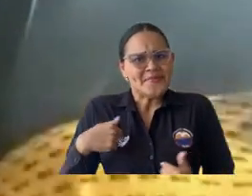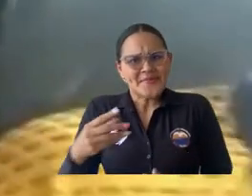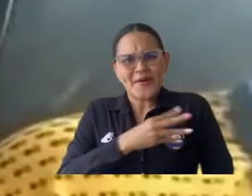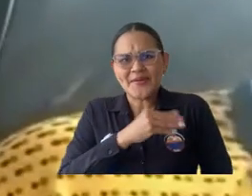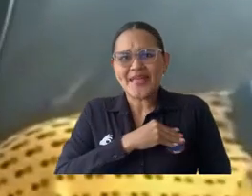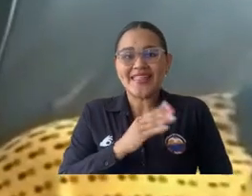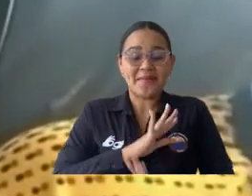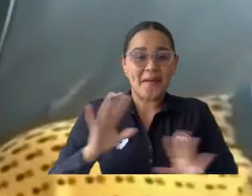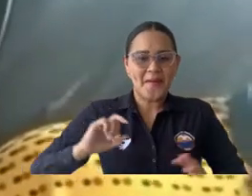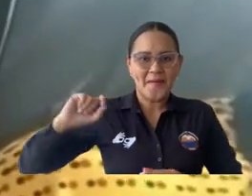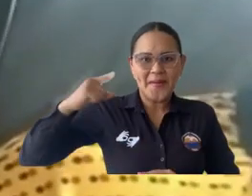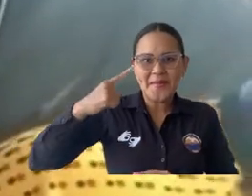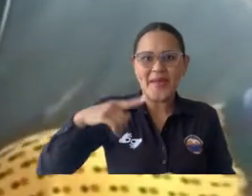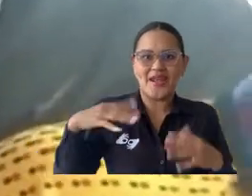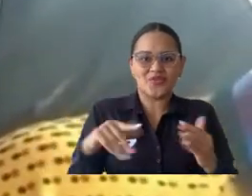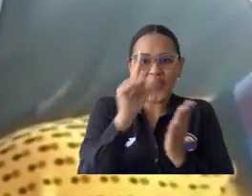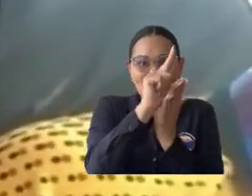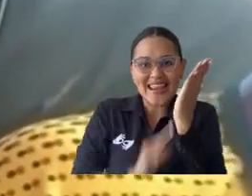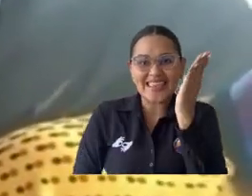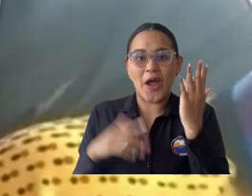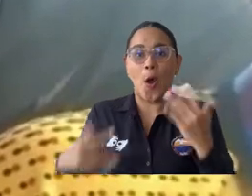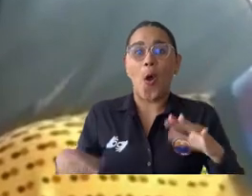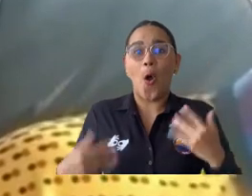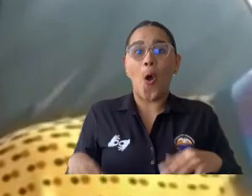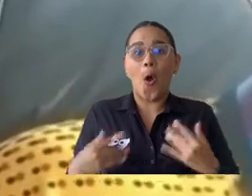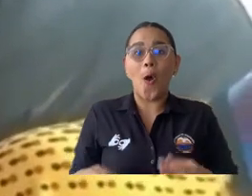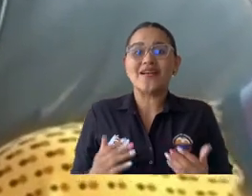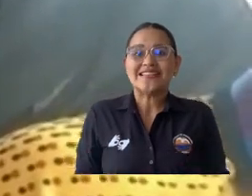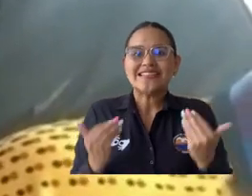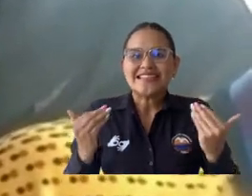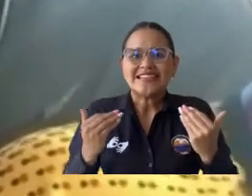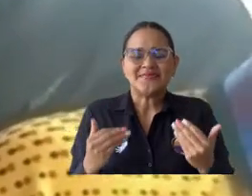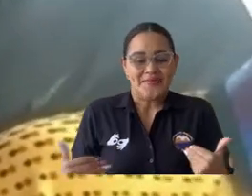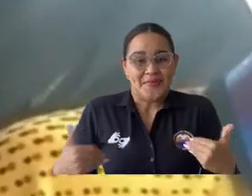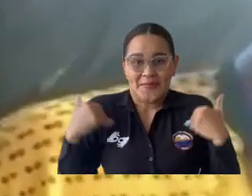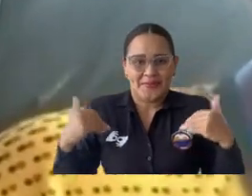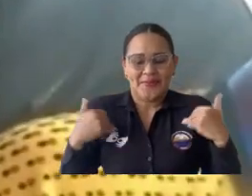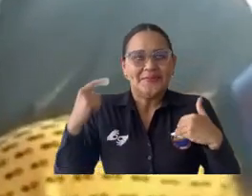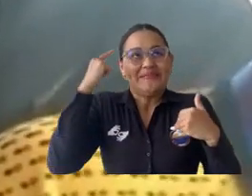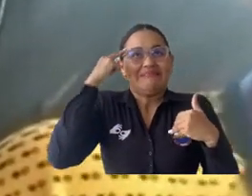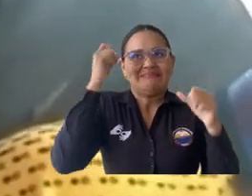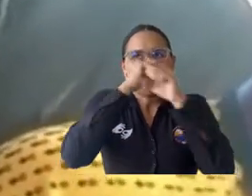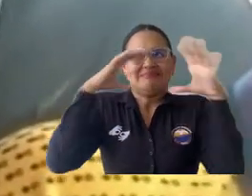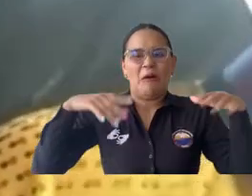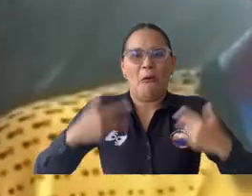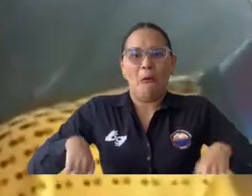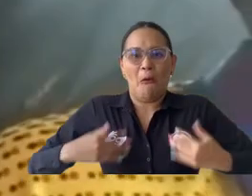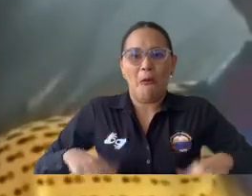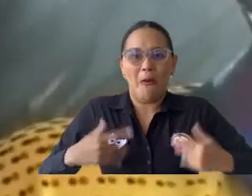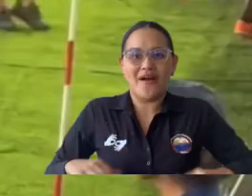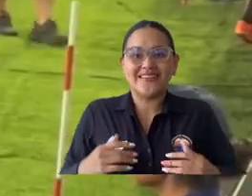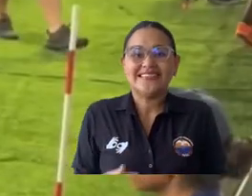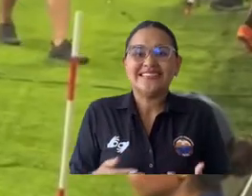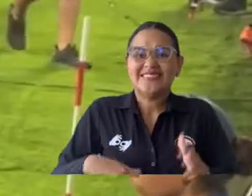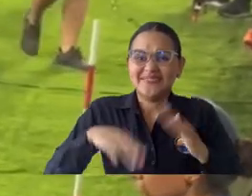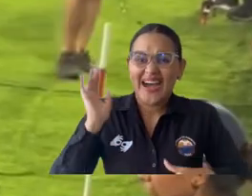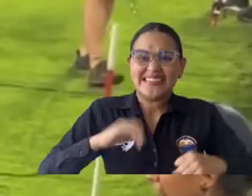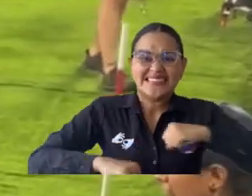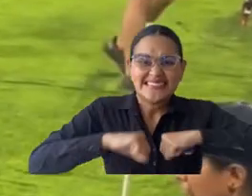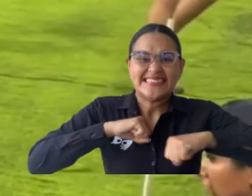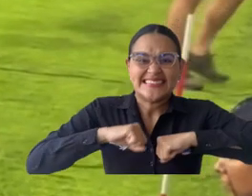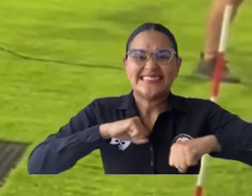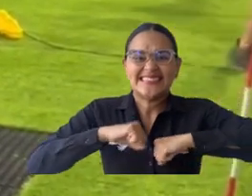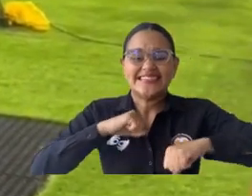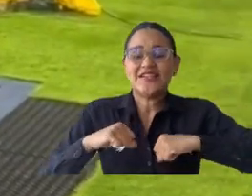Olímpicos y estar entre las primeras de la lista de clasificación. De verdad que para mí es algo, todavía no me alcanzo a imaginar lo que he hecho, la hazaña que